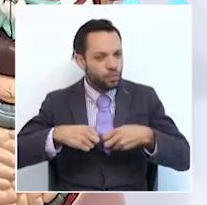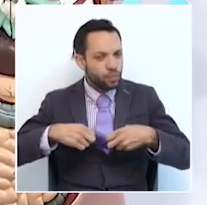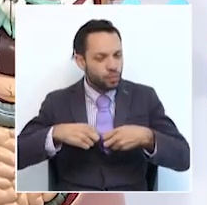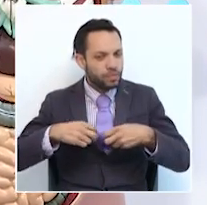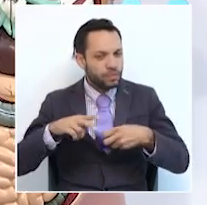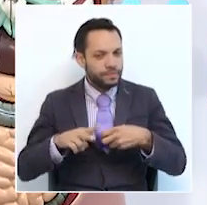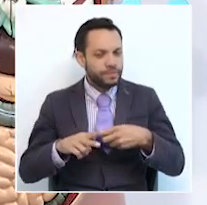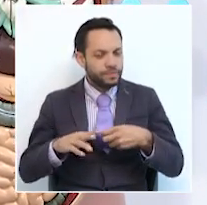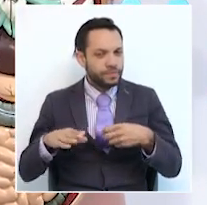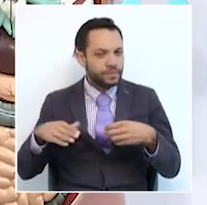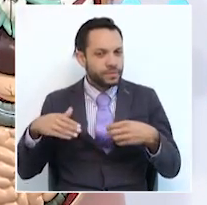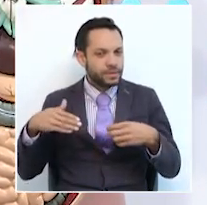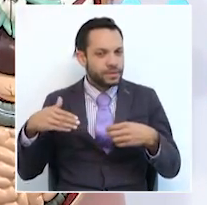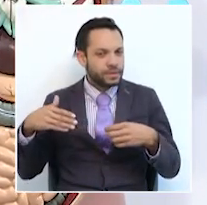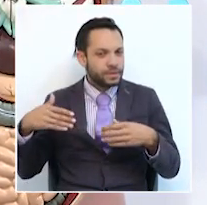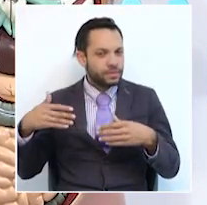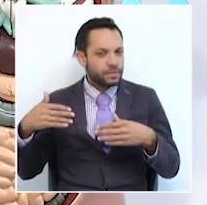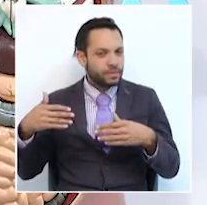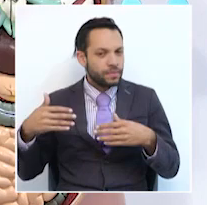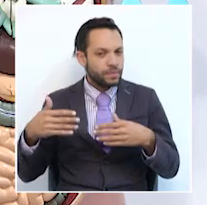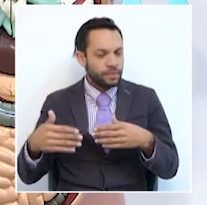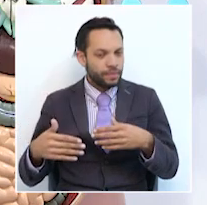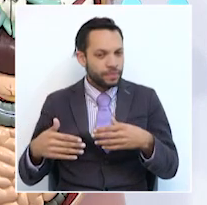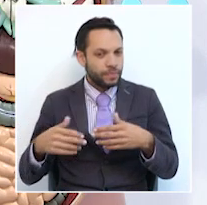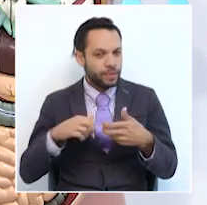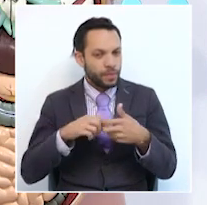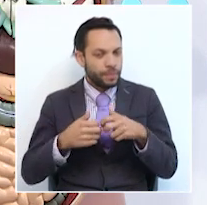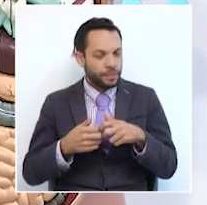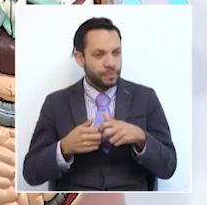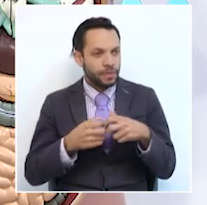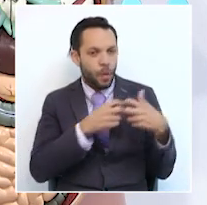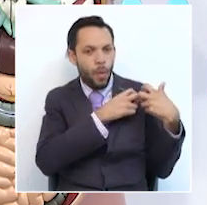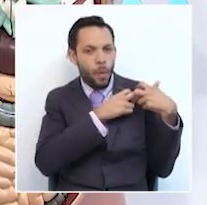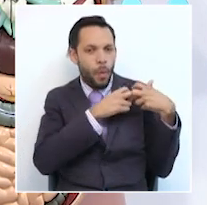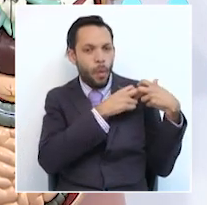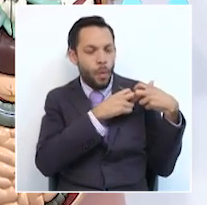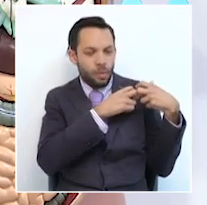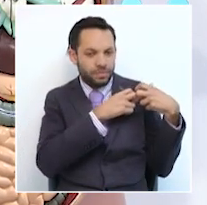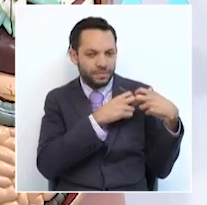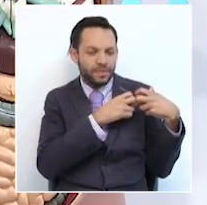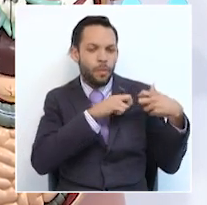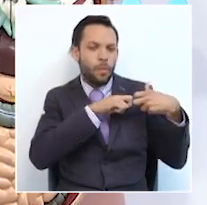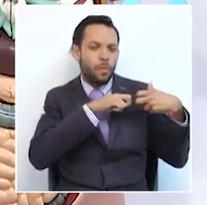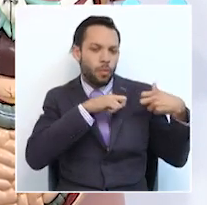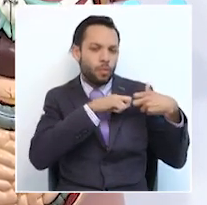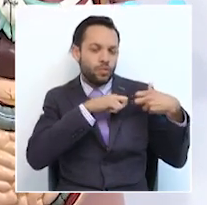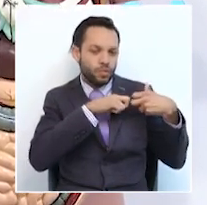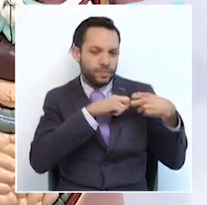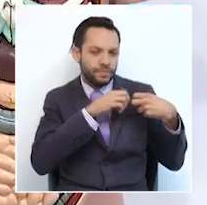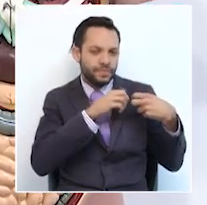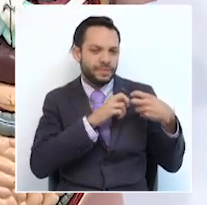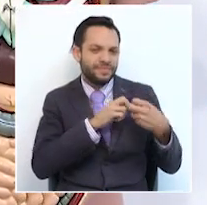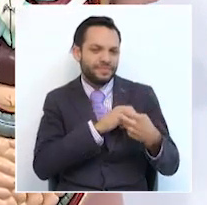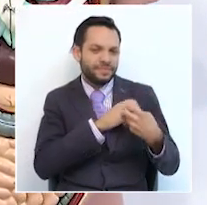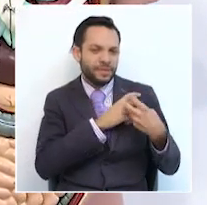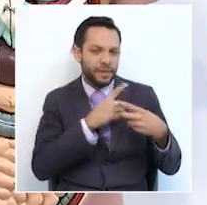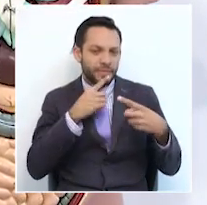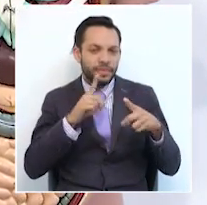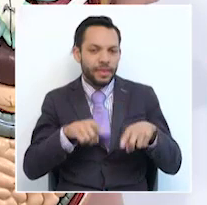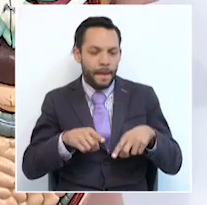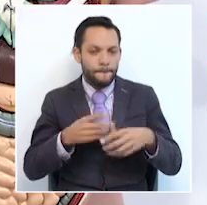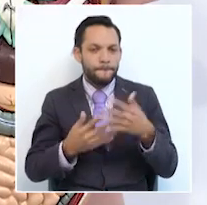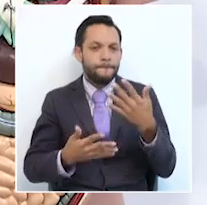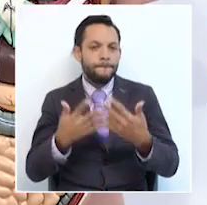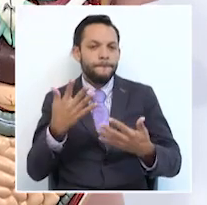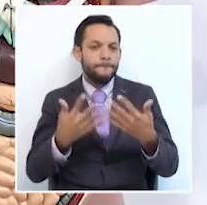me quedo con el hombro con tendinitis catinot y el brazo derecho también